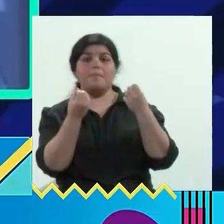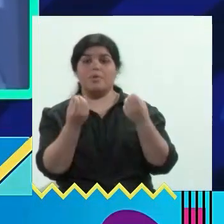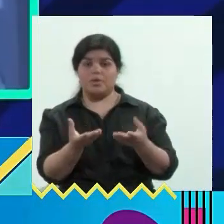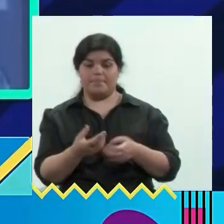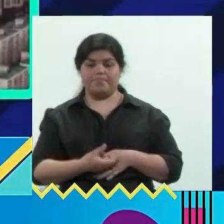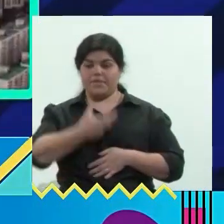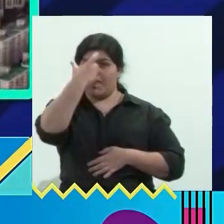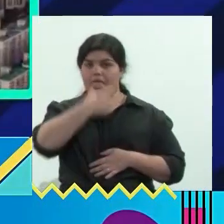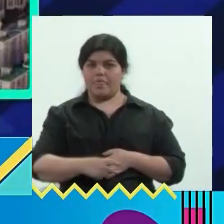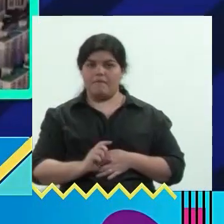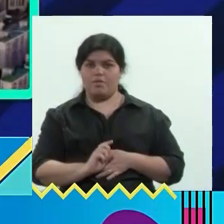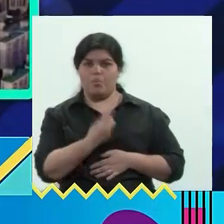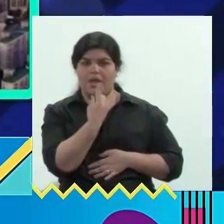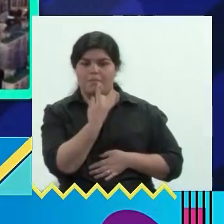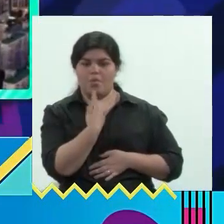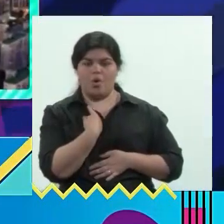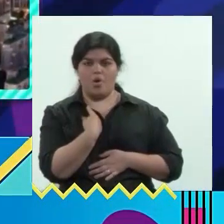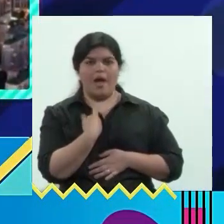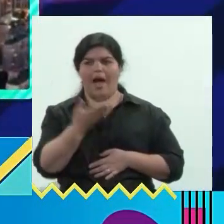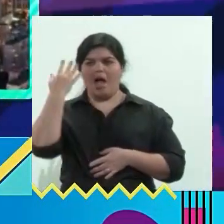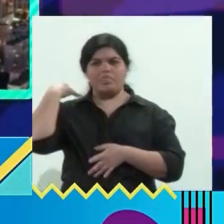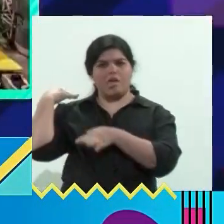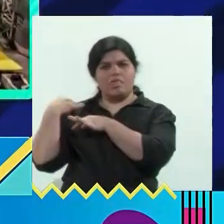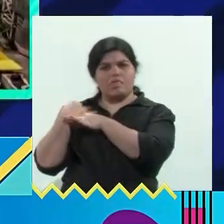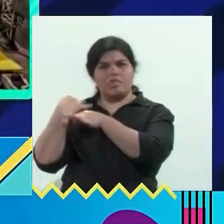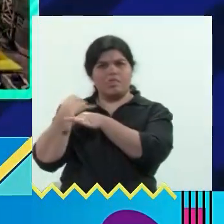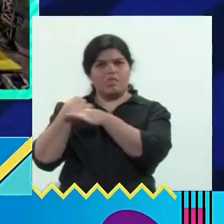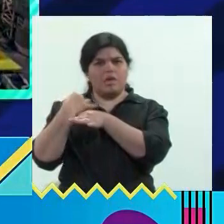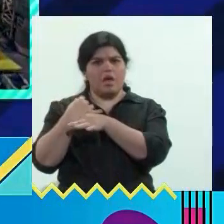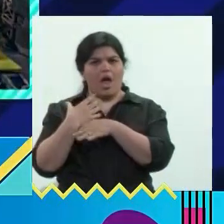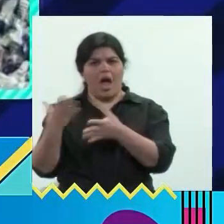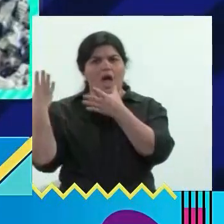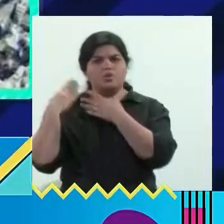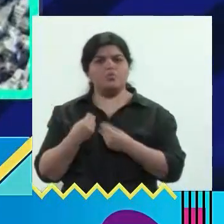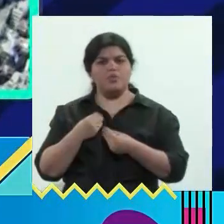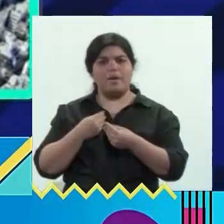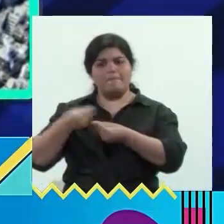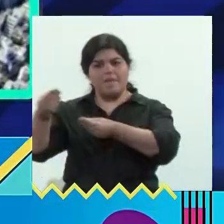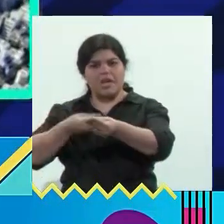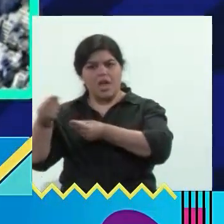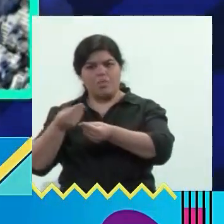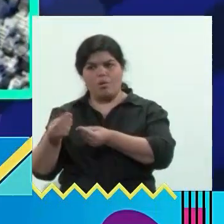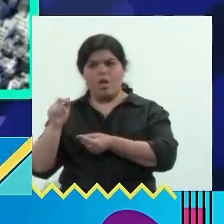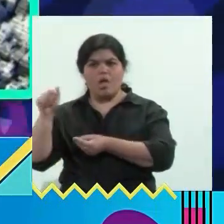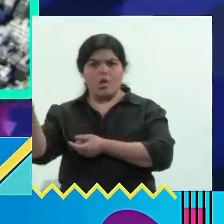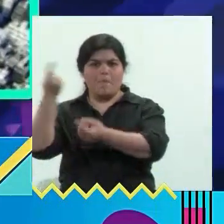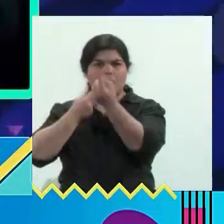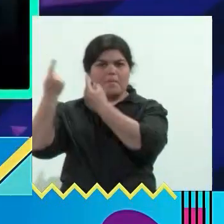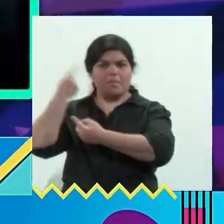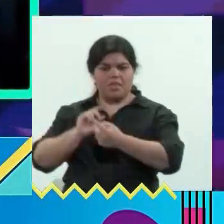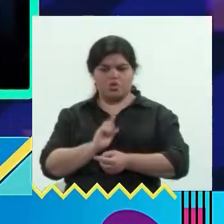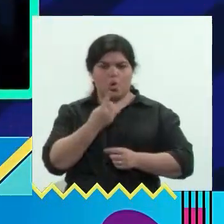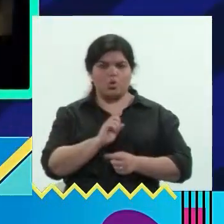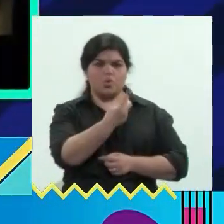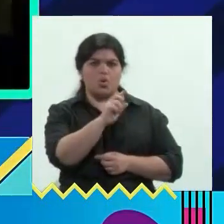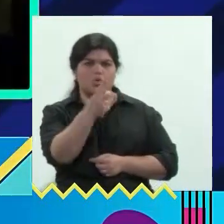sido producido, el individualismo ayuda a un tipo de mercado, un tipo de capitalismo. Al revés,